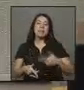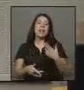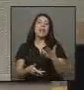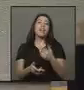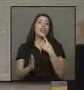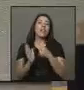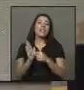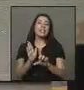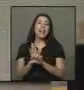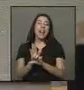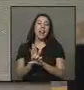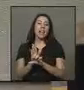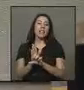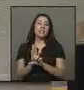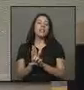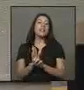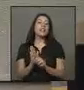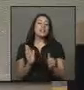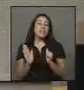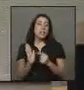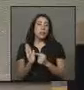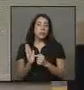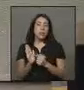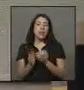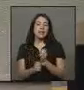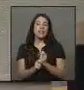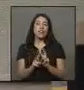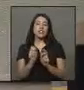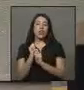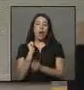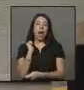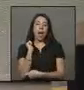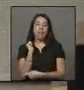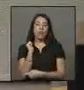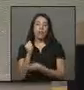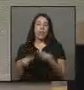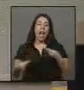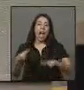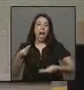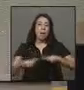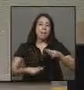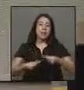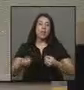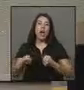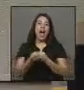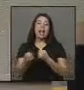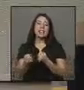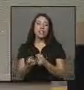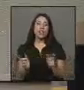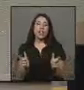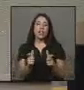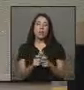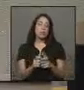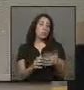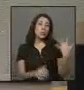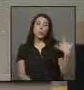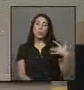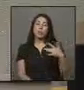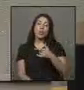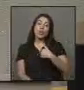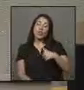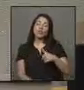darle la aplicación práctica, darle contenido concreto, y el trabajo que han hecho los abogados que han contribuido como asesores de la Comisión es sobresaliente. Creo